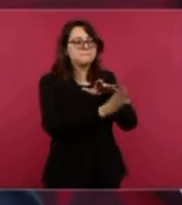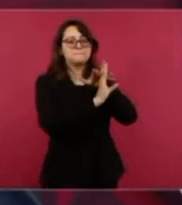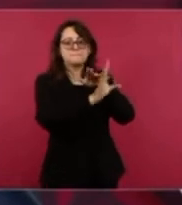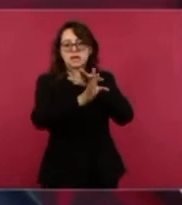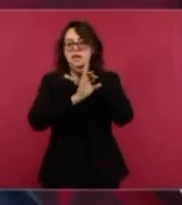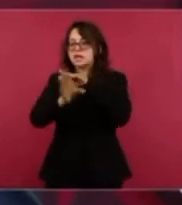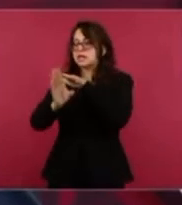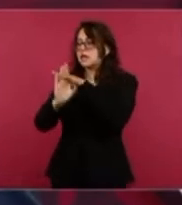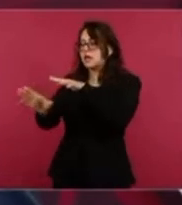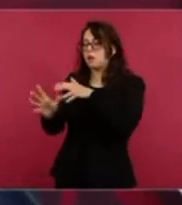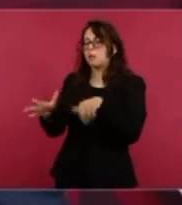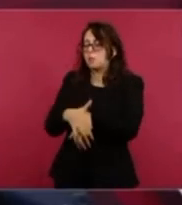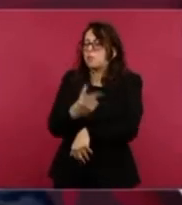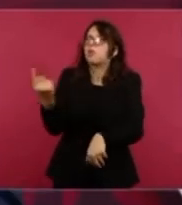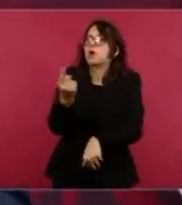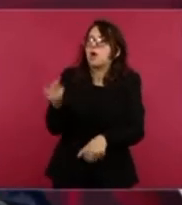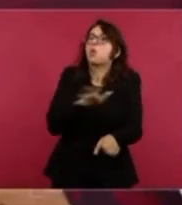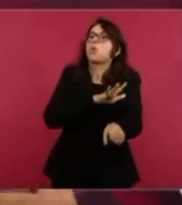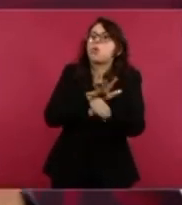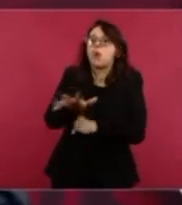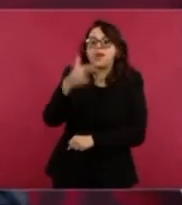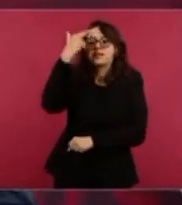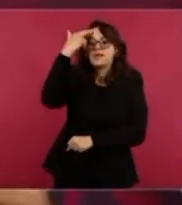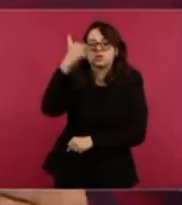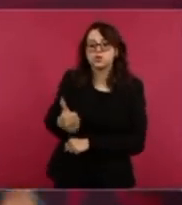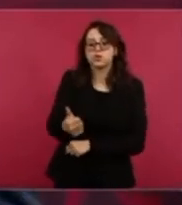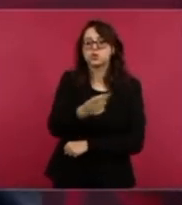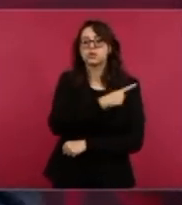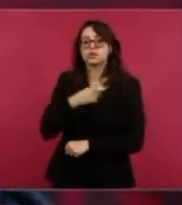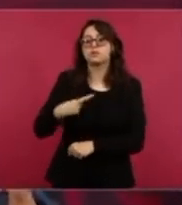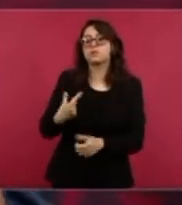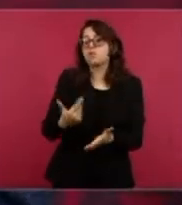fondo, no nada más estar